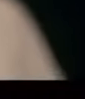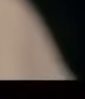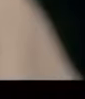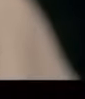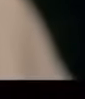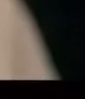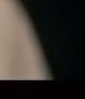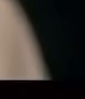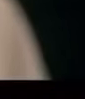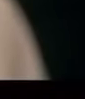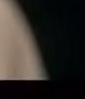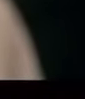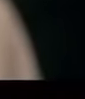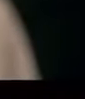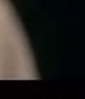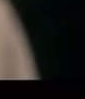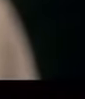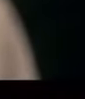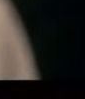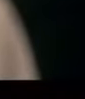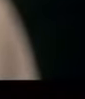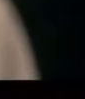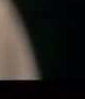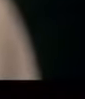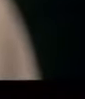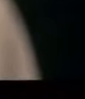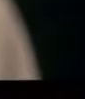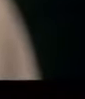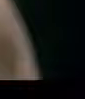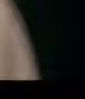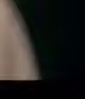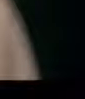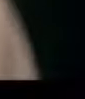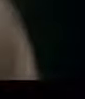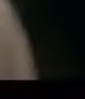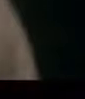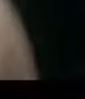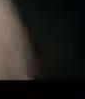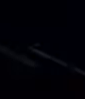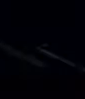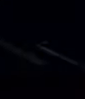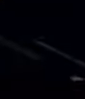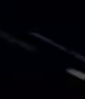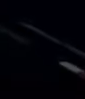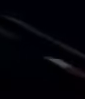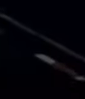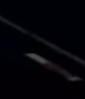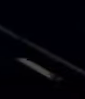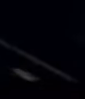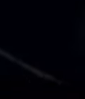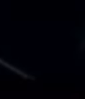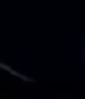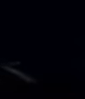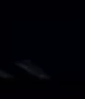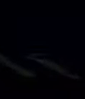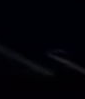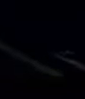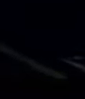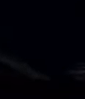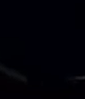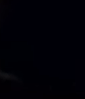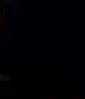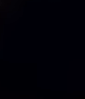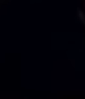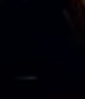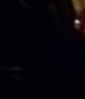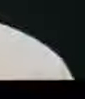llegar. El suelo reclama un pulso valiente que no se niegue a